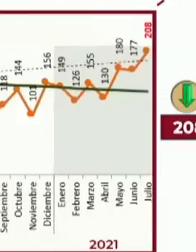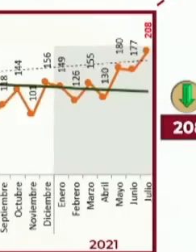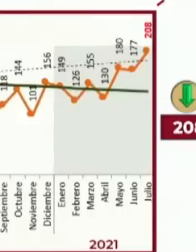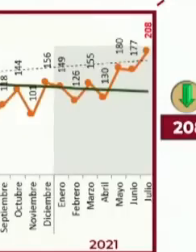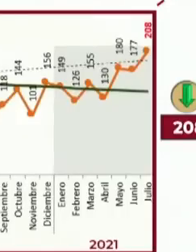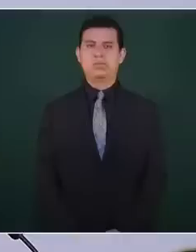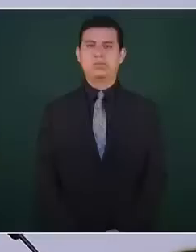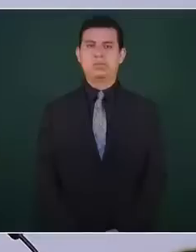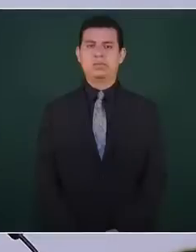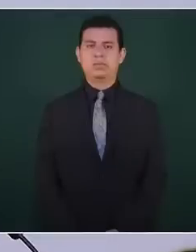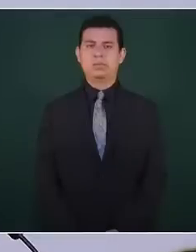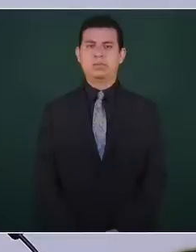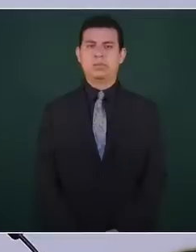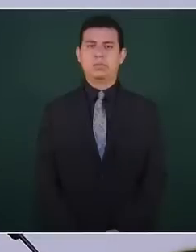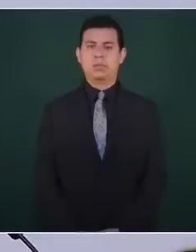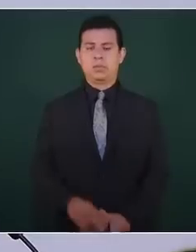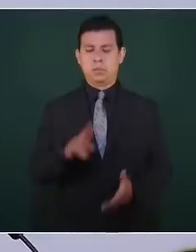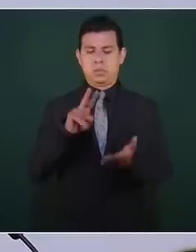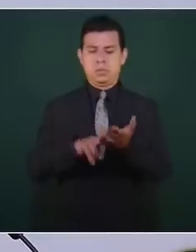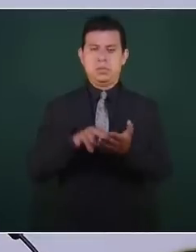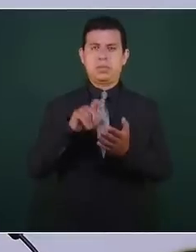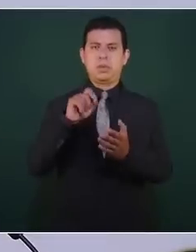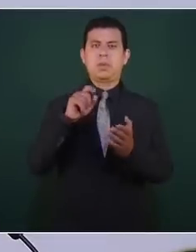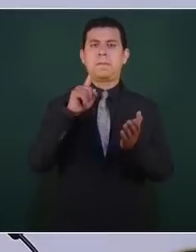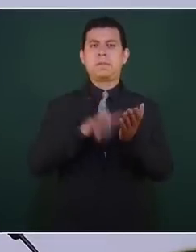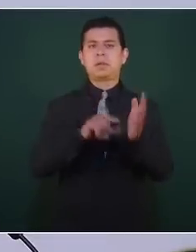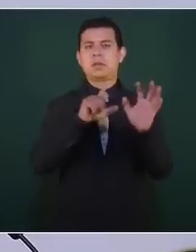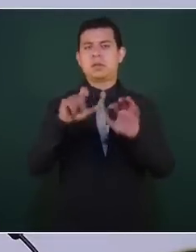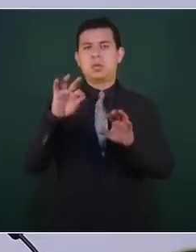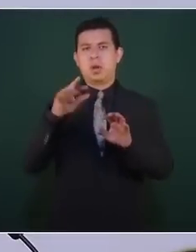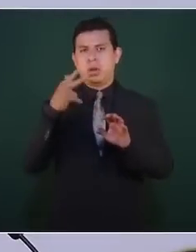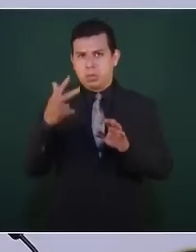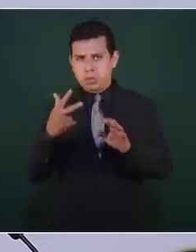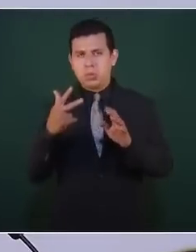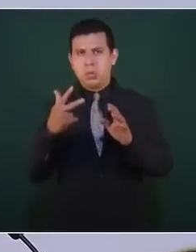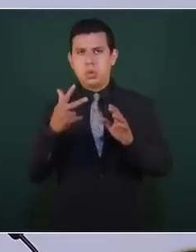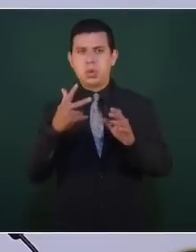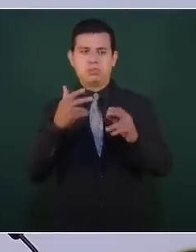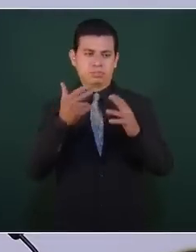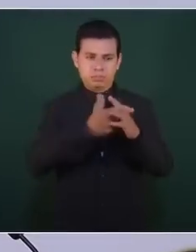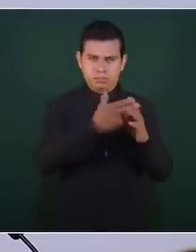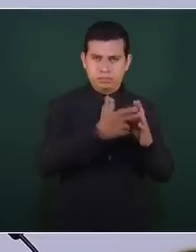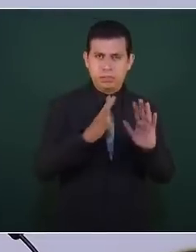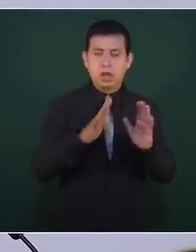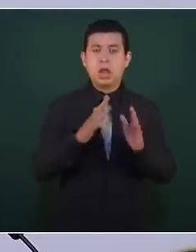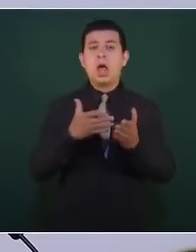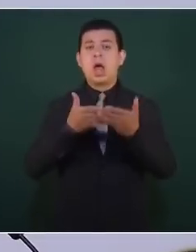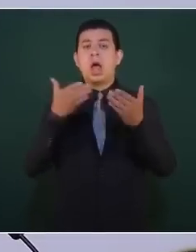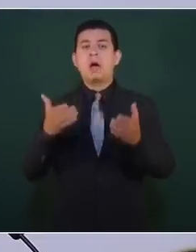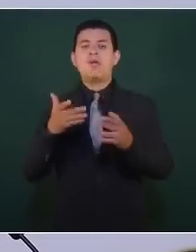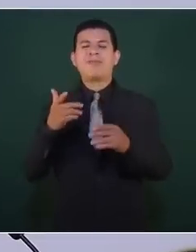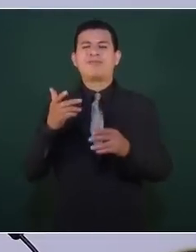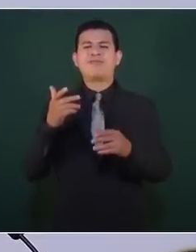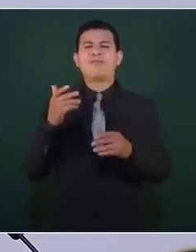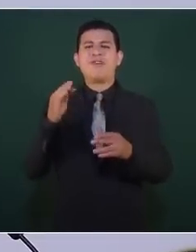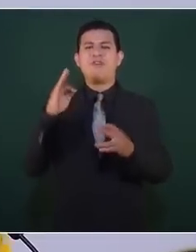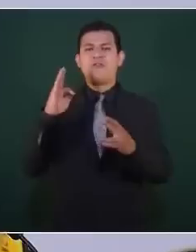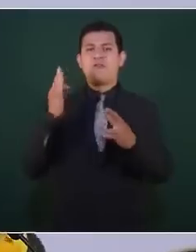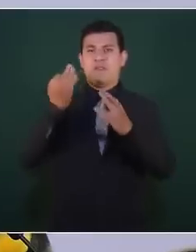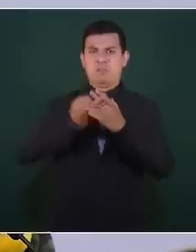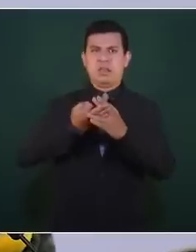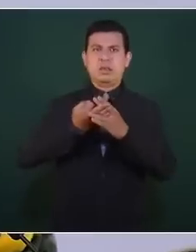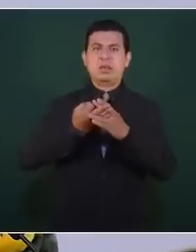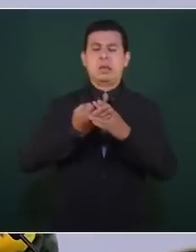tuvieron 1.648. En feminicidios, es uno de los delitos que van hacia la